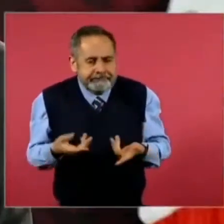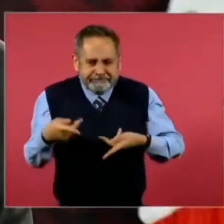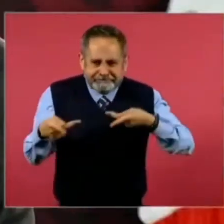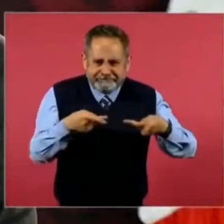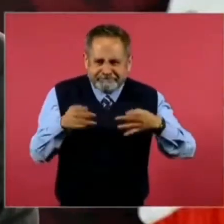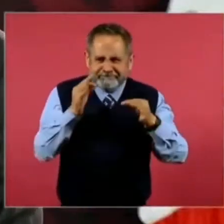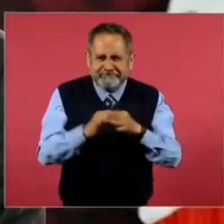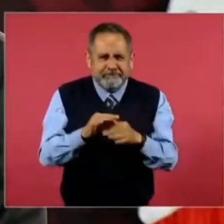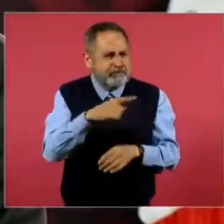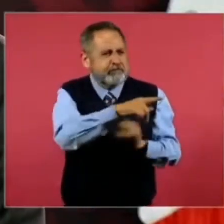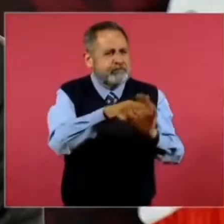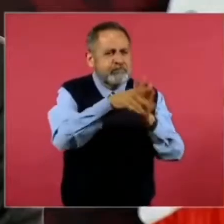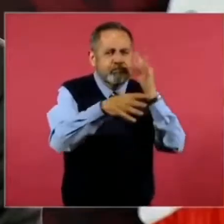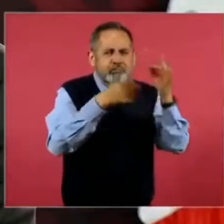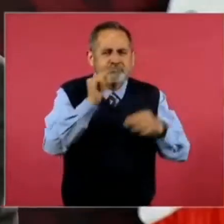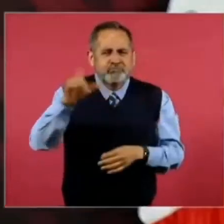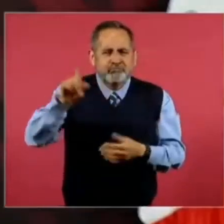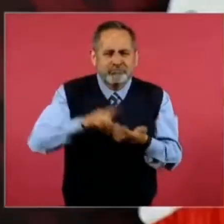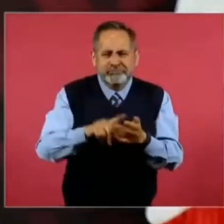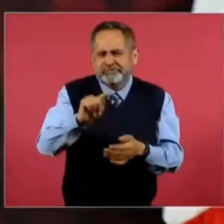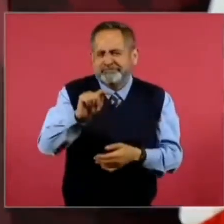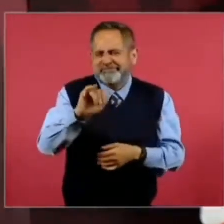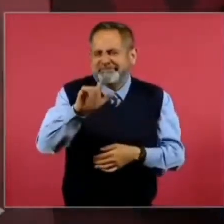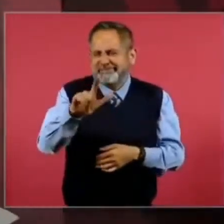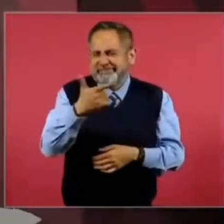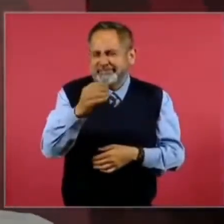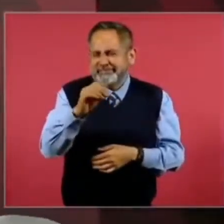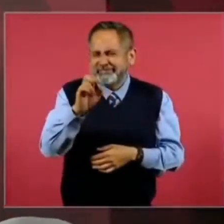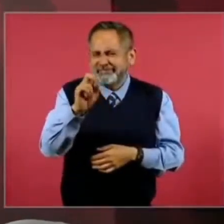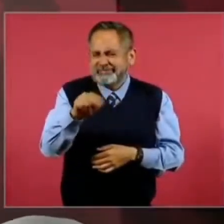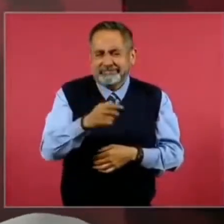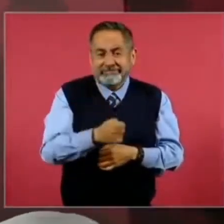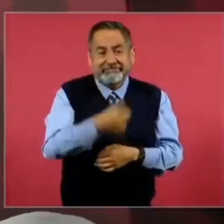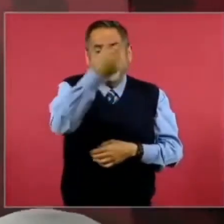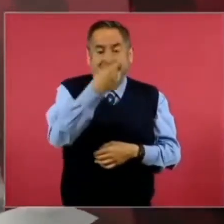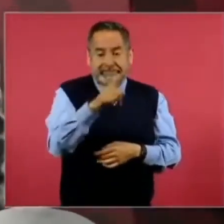Empezó un periodista famoso, Till Golden,